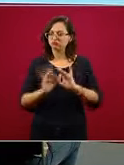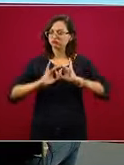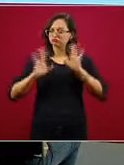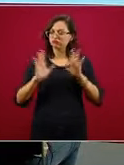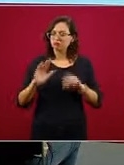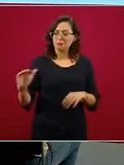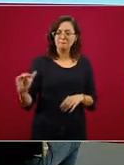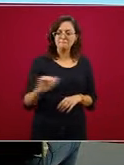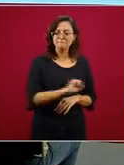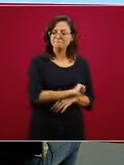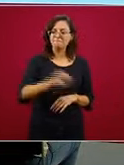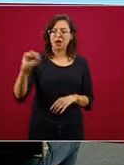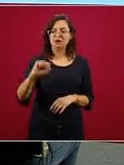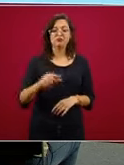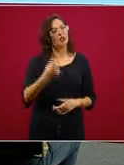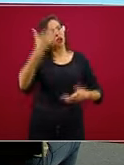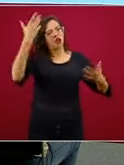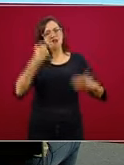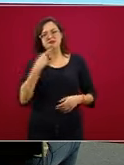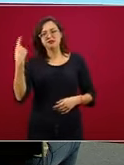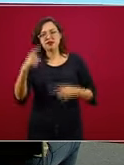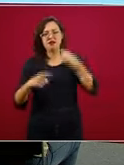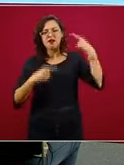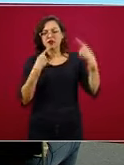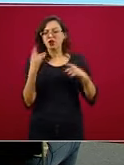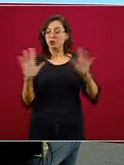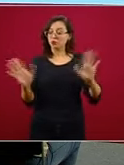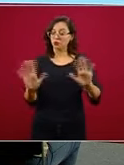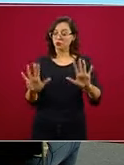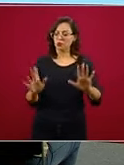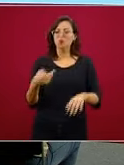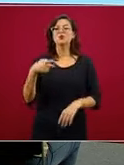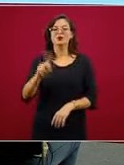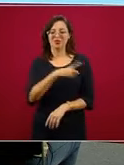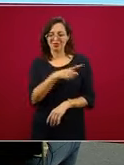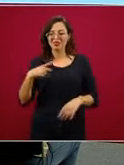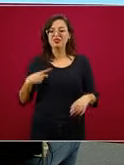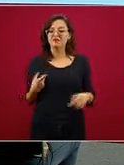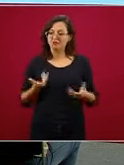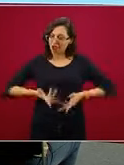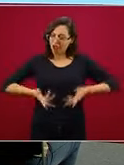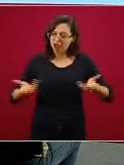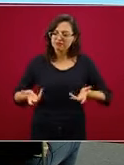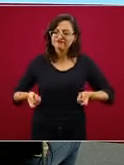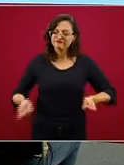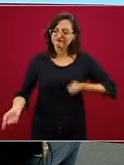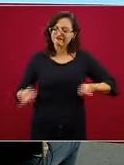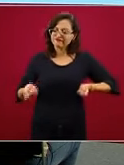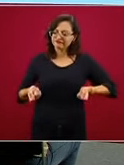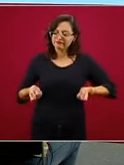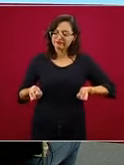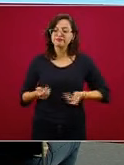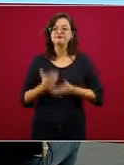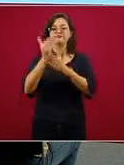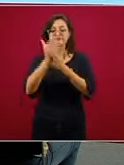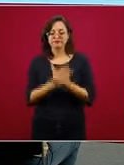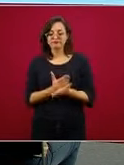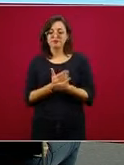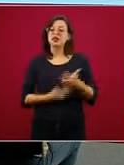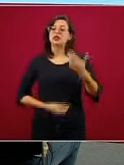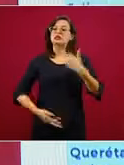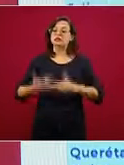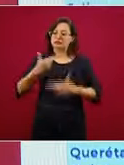rebrote, no hay que reclamar, pero sí hay que actuar, porque eso es lo que dijimos que es procedente,